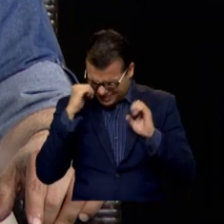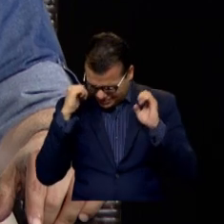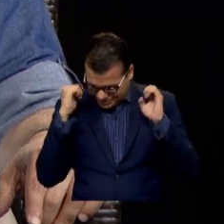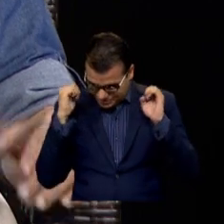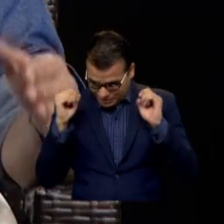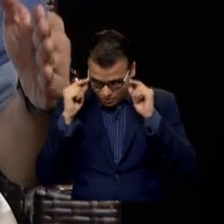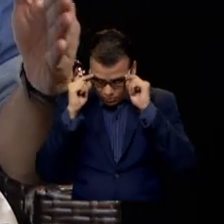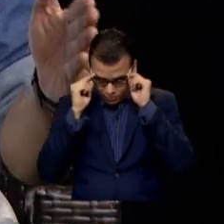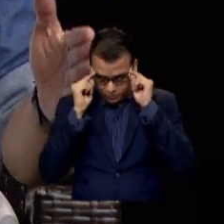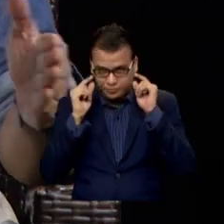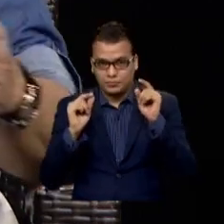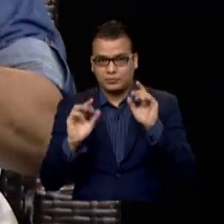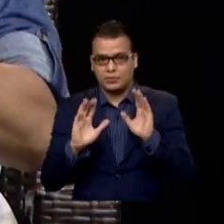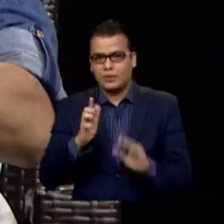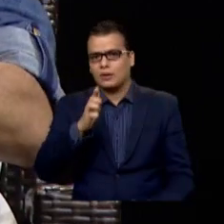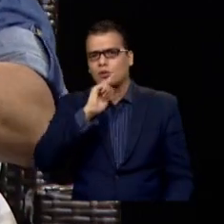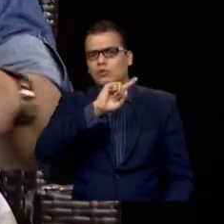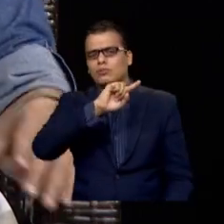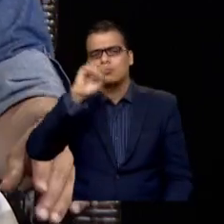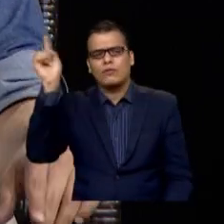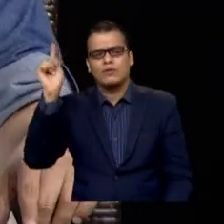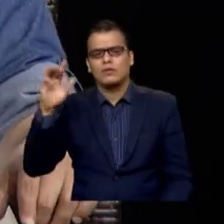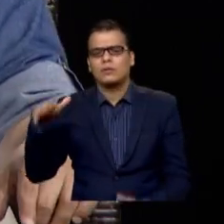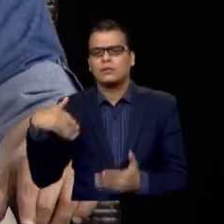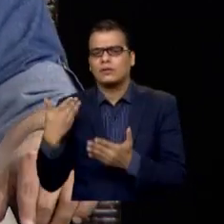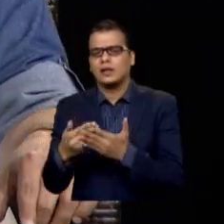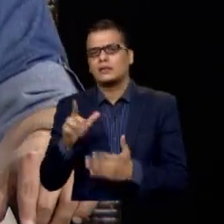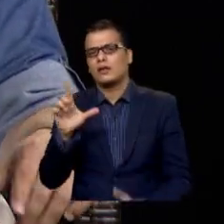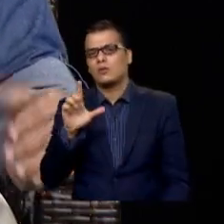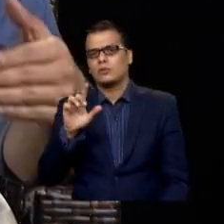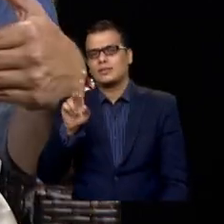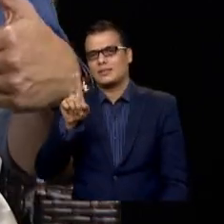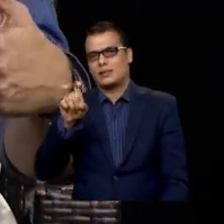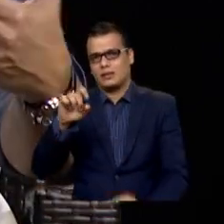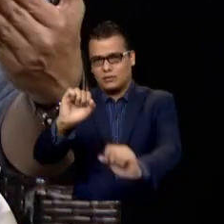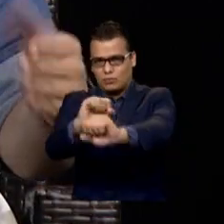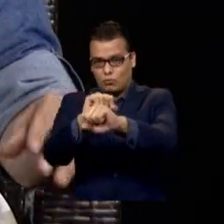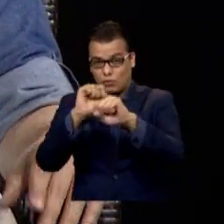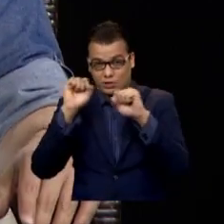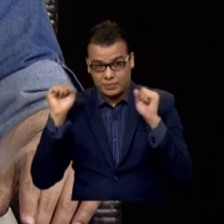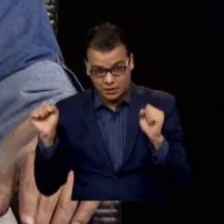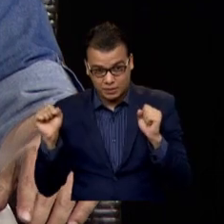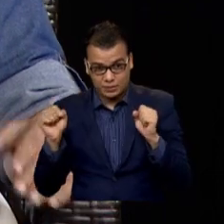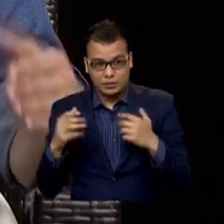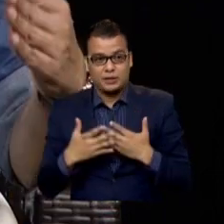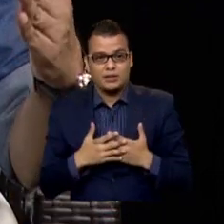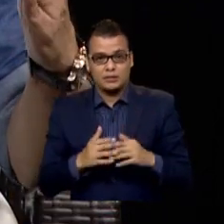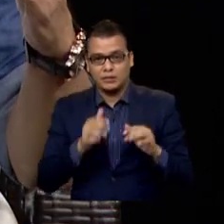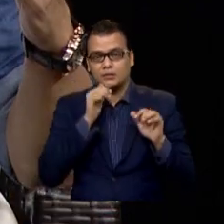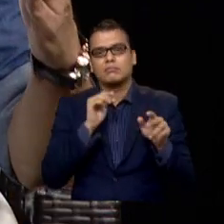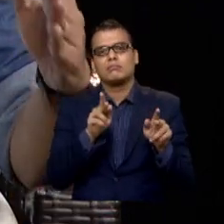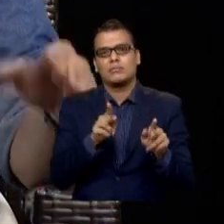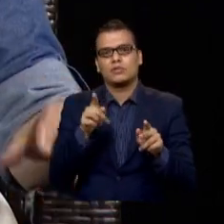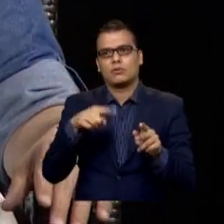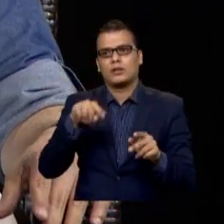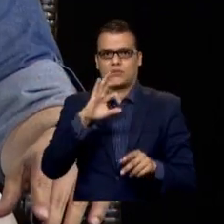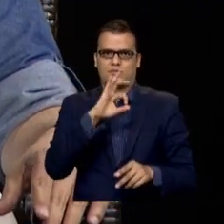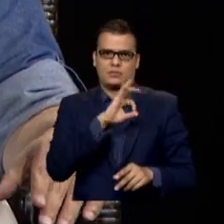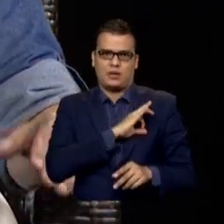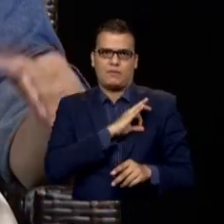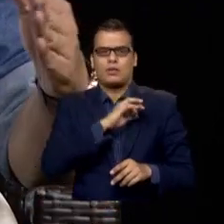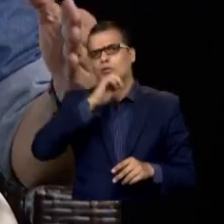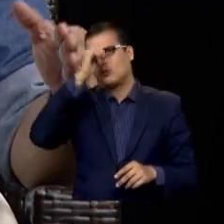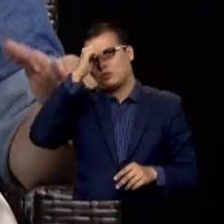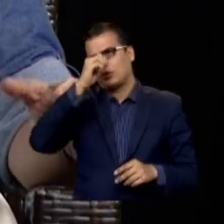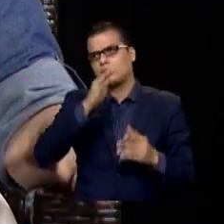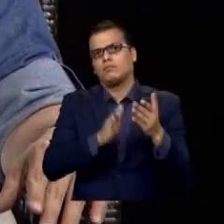público. Esta ley seca la vamos a llevar hasta el día lunes. Hemos posibilitado que las personas salgan el día sábado y